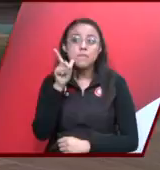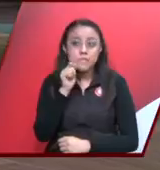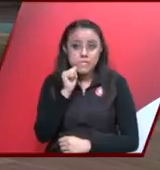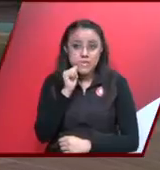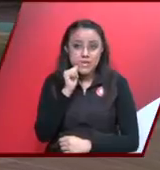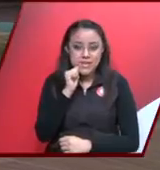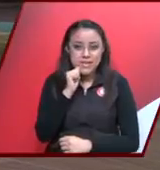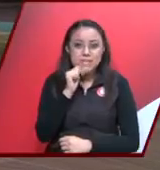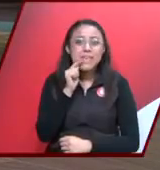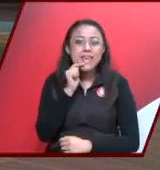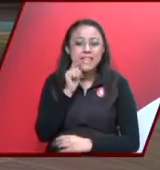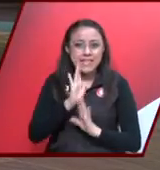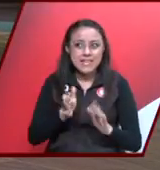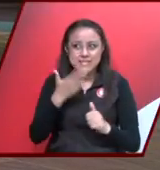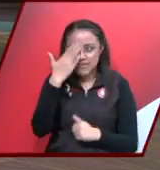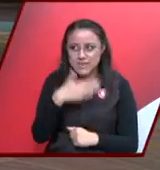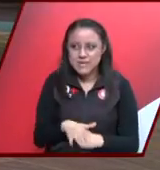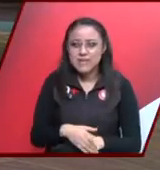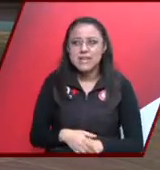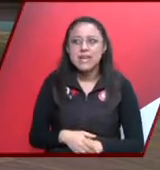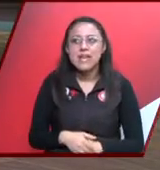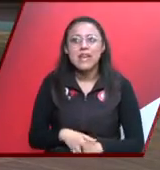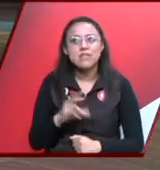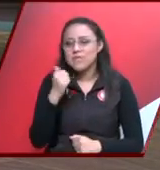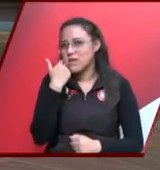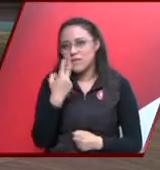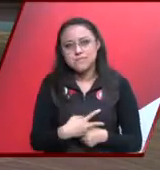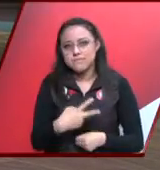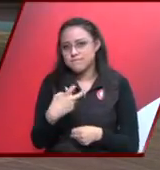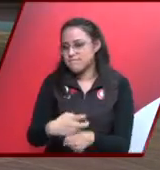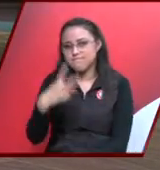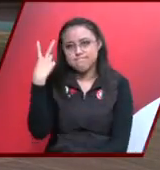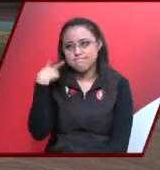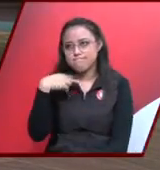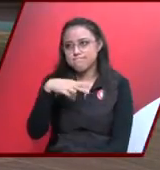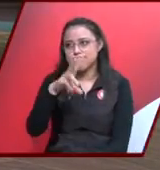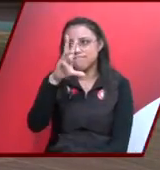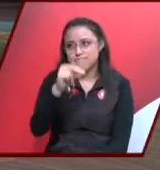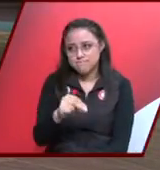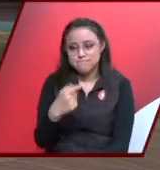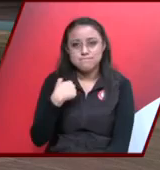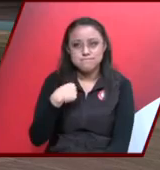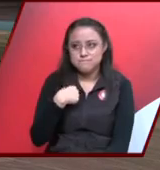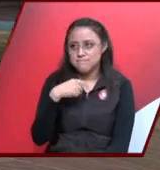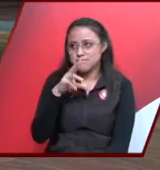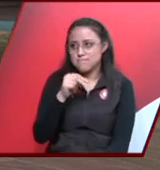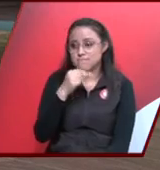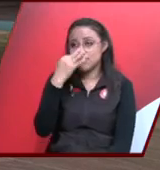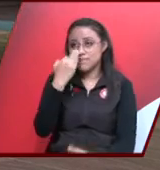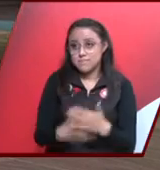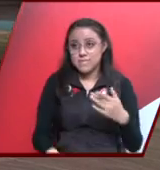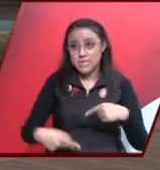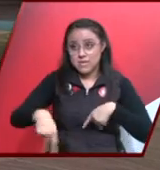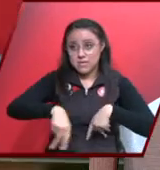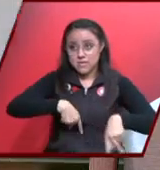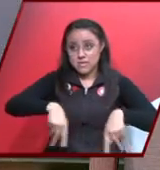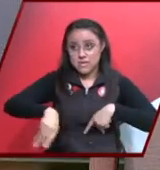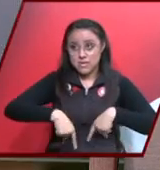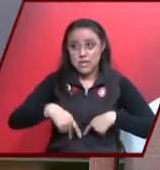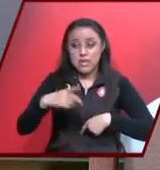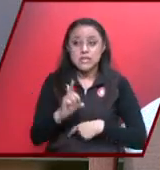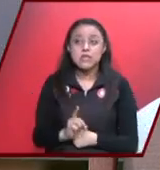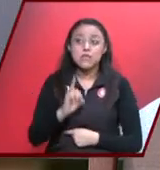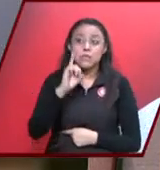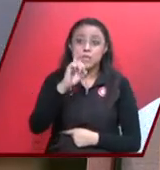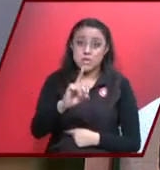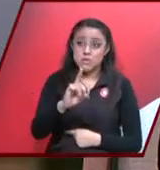mañana? La neta es que vos no quiero que me invites a ningún viaje. voy a ver una final de fútbol. Pero eso es hasta el